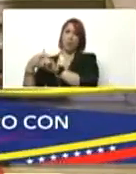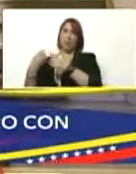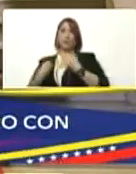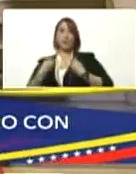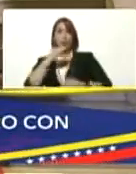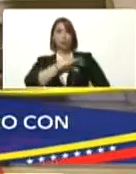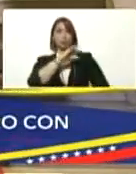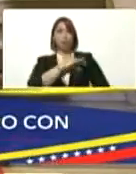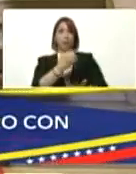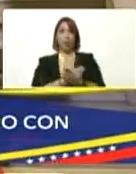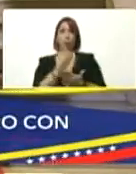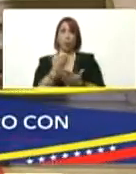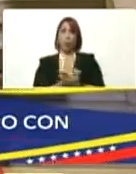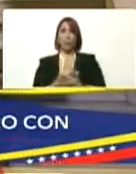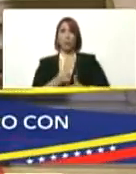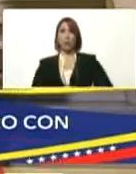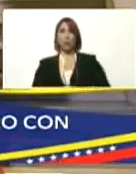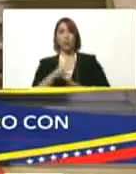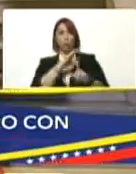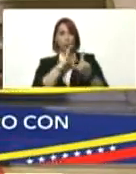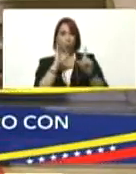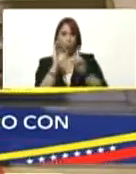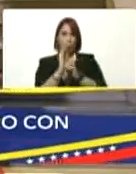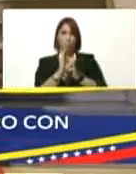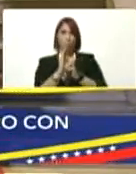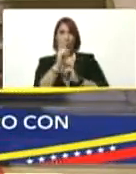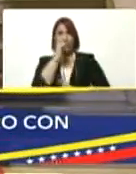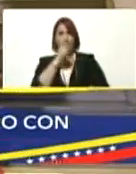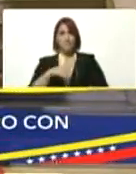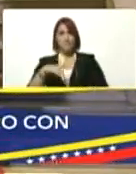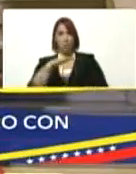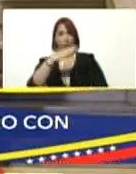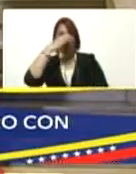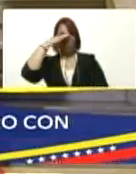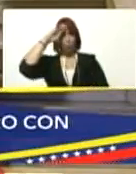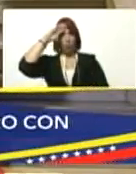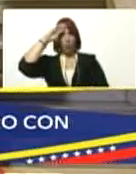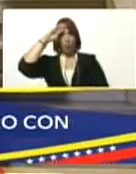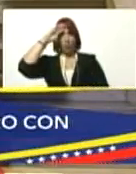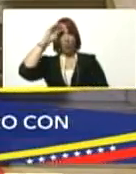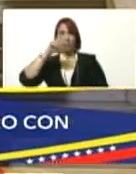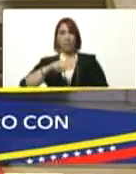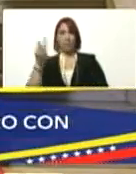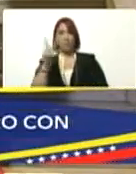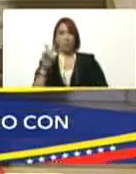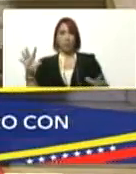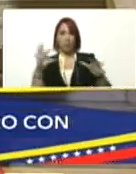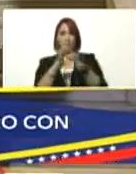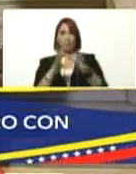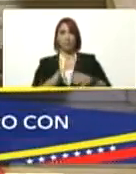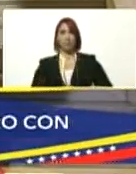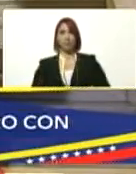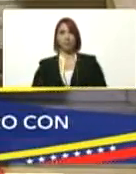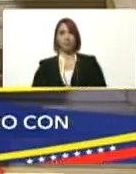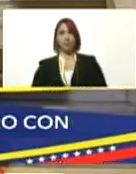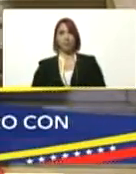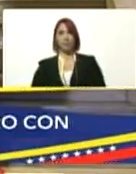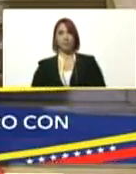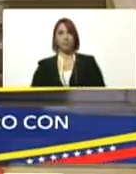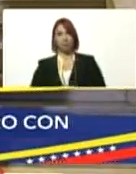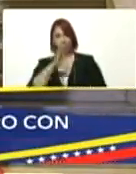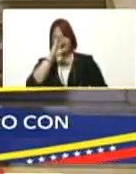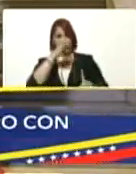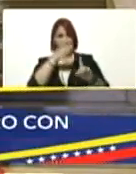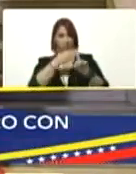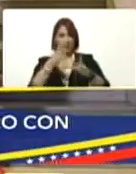vida económica, la vida cultural del pueblo de Cuba y del pueblo de Venezuela. Vamos por ese camino,